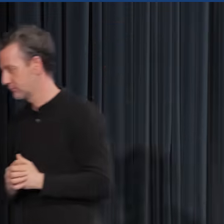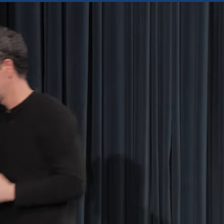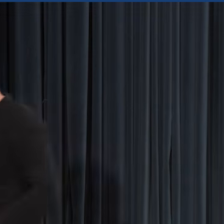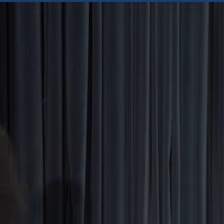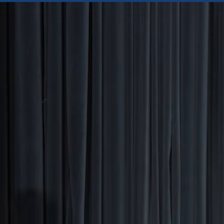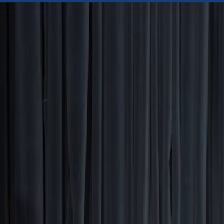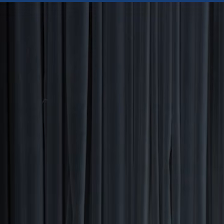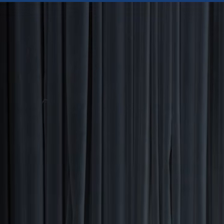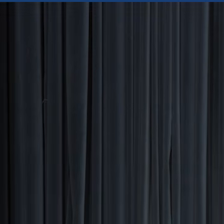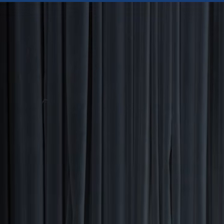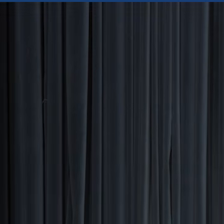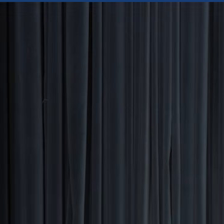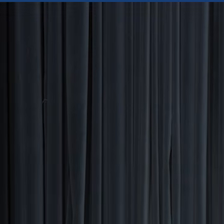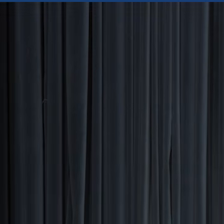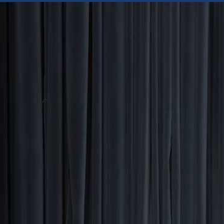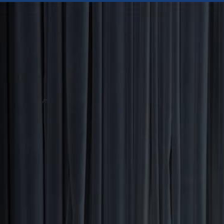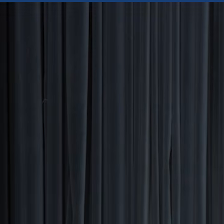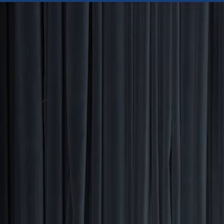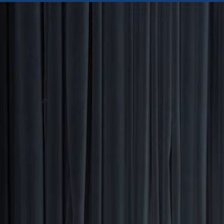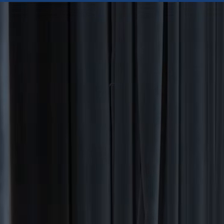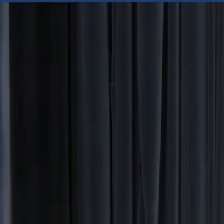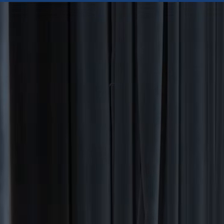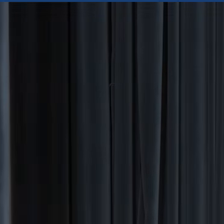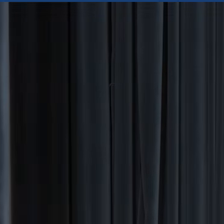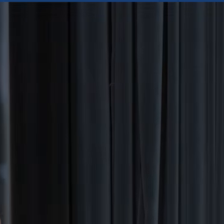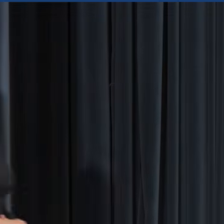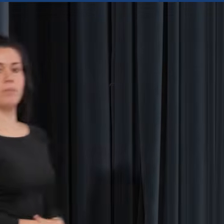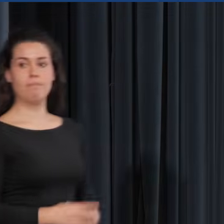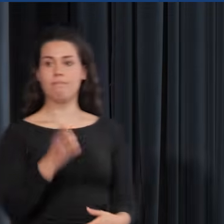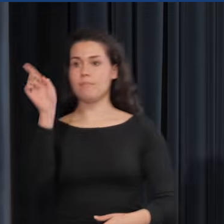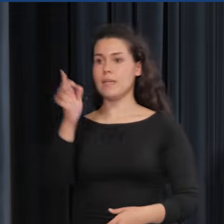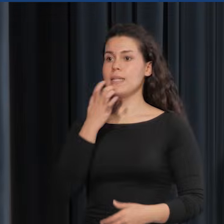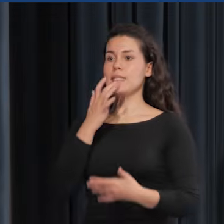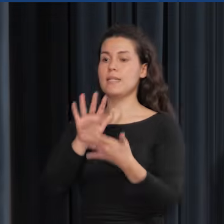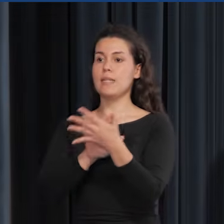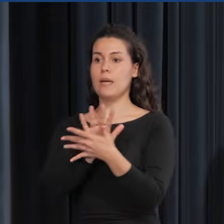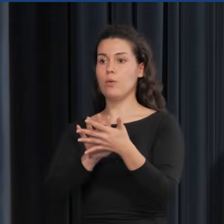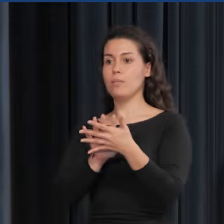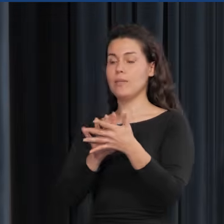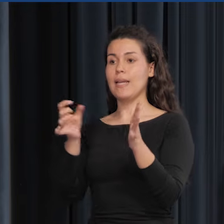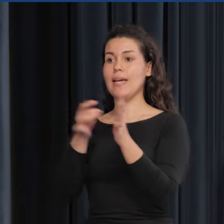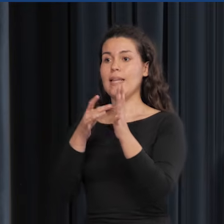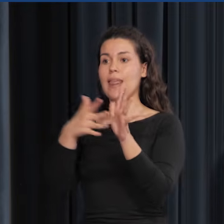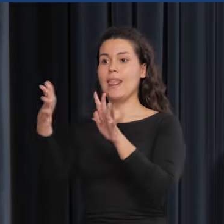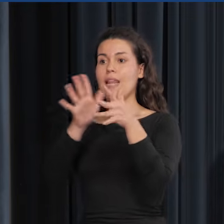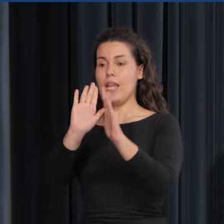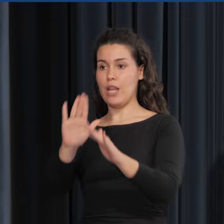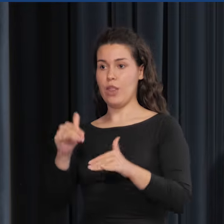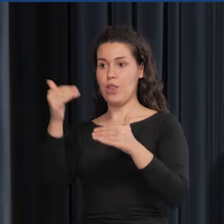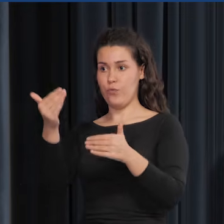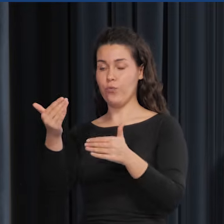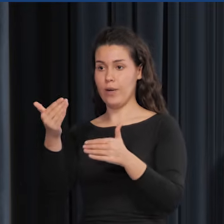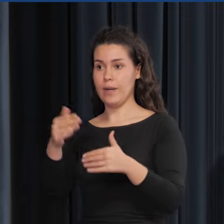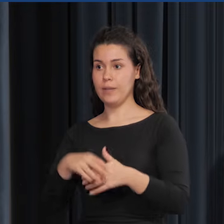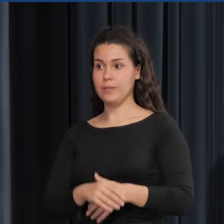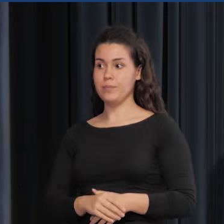Si me centro, por ejemplo, en la calidad del aire exterior, pues esta está regulada por la directiva del 2008 relativa a la calidad del